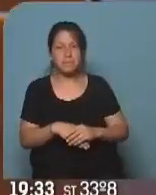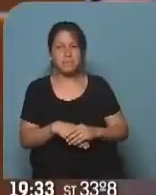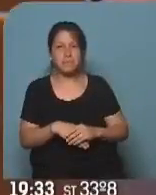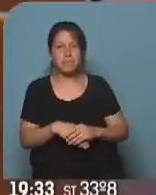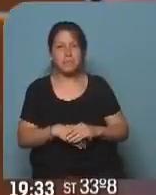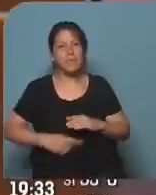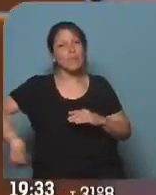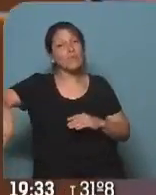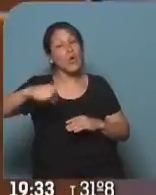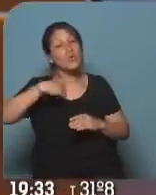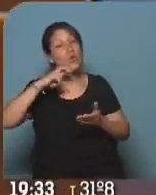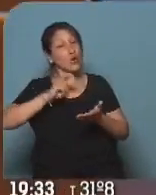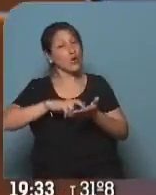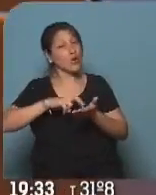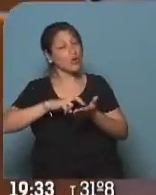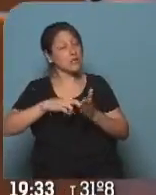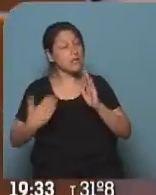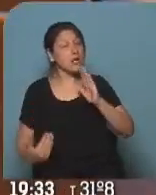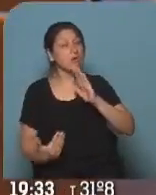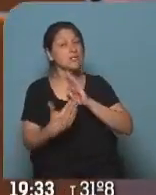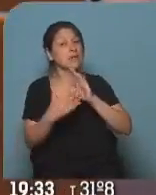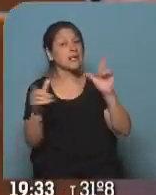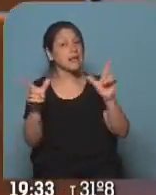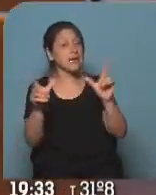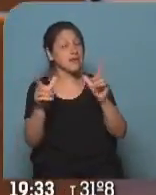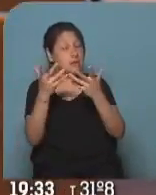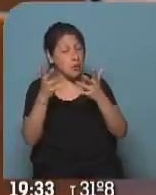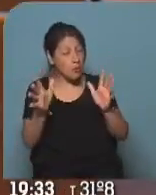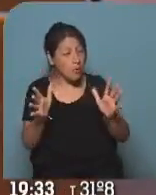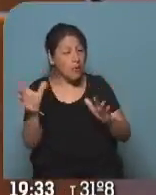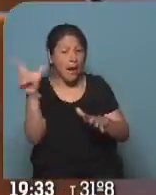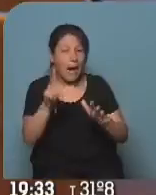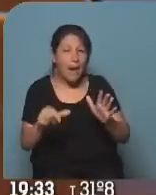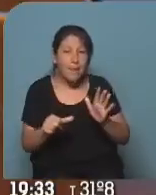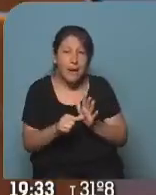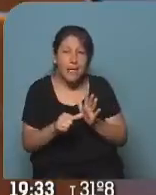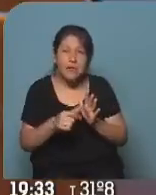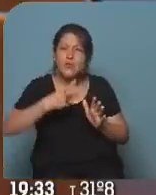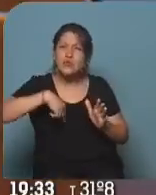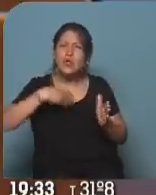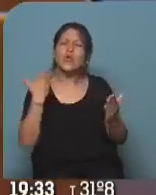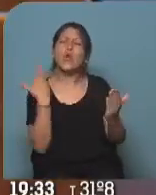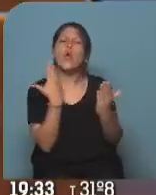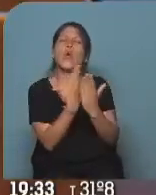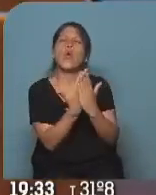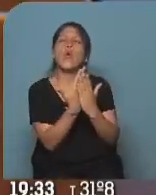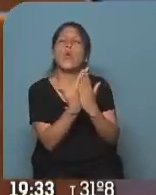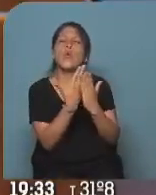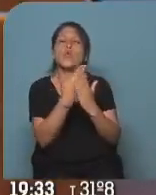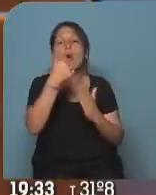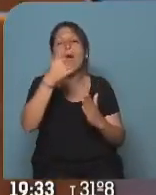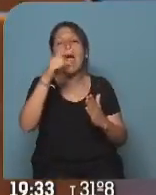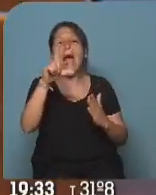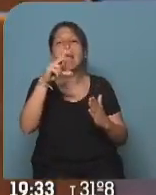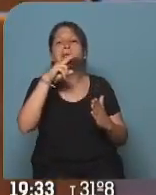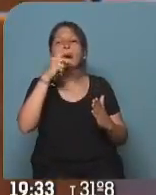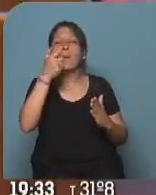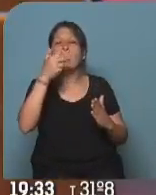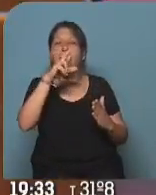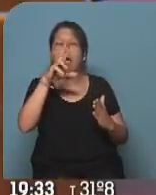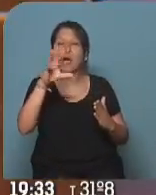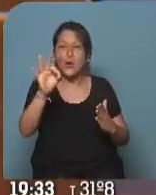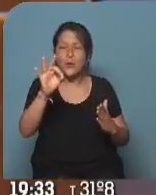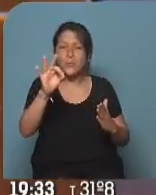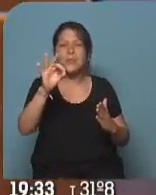Estamos en el noticiero central de la televisión pública argentina para todo el país con Álvaro de la Madrid. Es el primer denunciante por